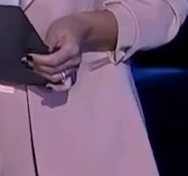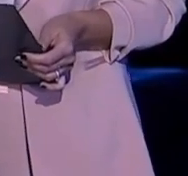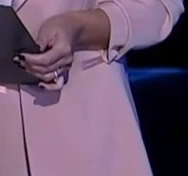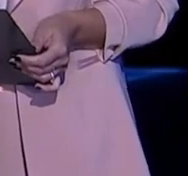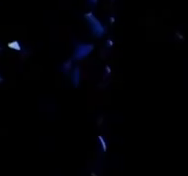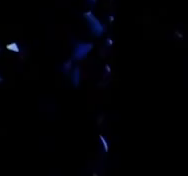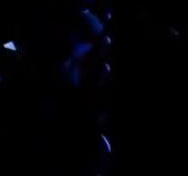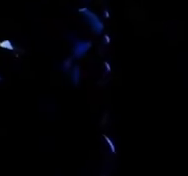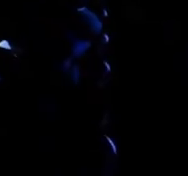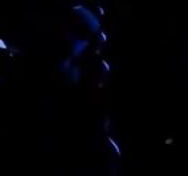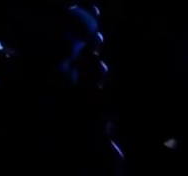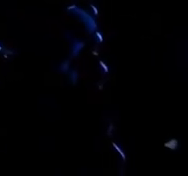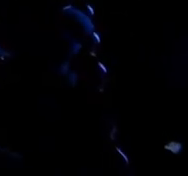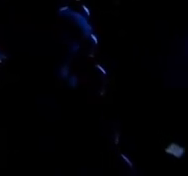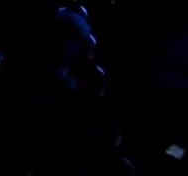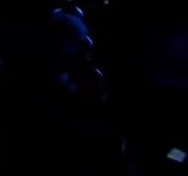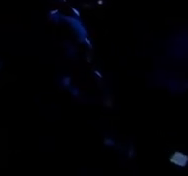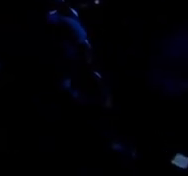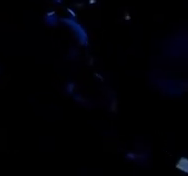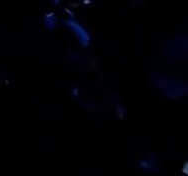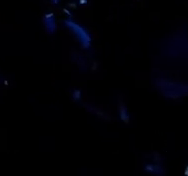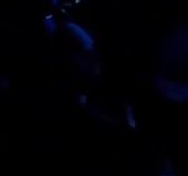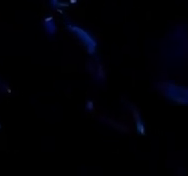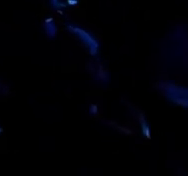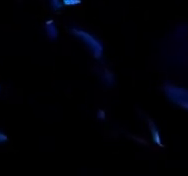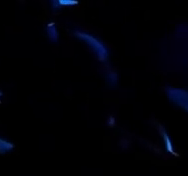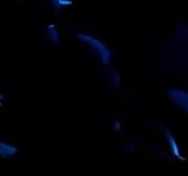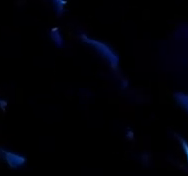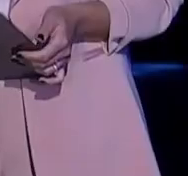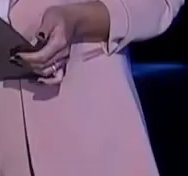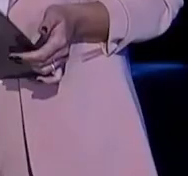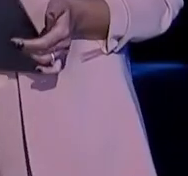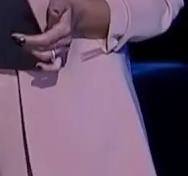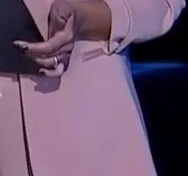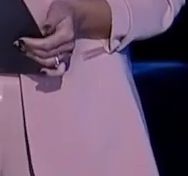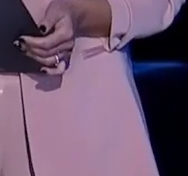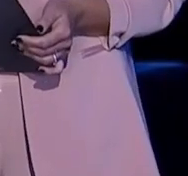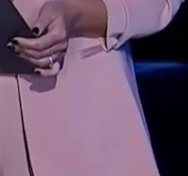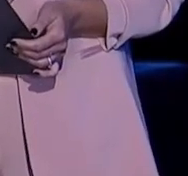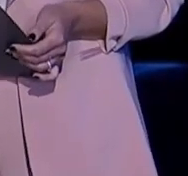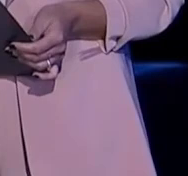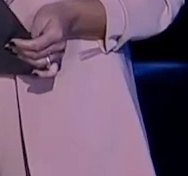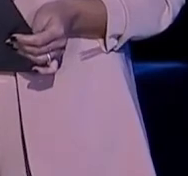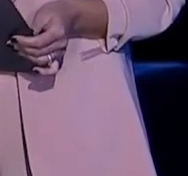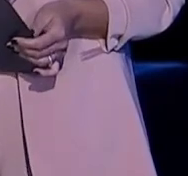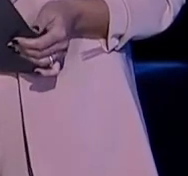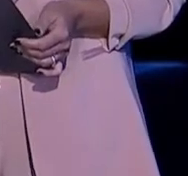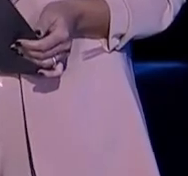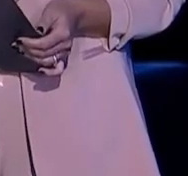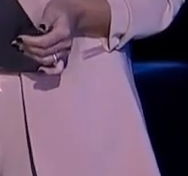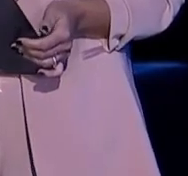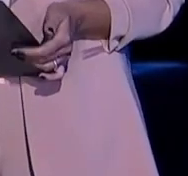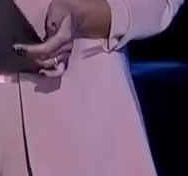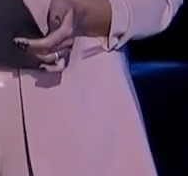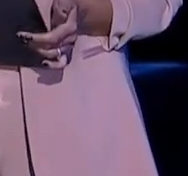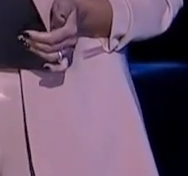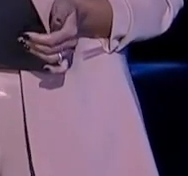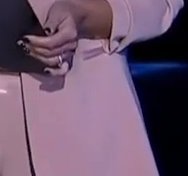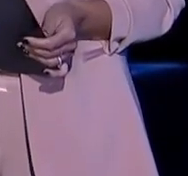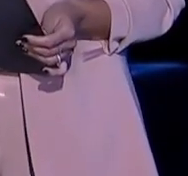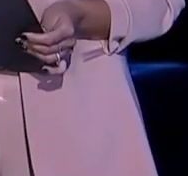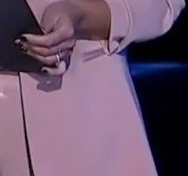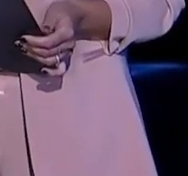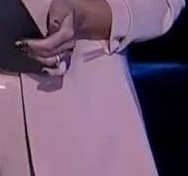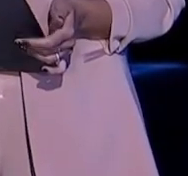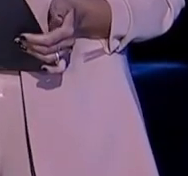de la facultad de derecho de la Universidad de Buenos Aires muy buenas noches es un placer para nosotros acompañarlos en este